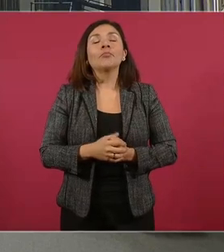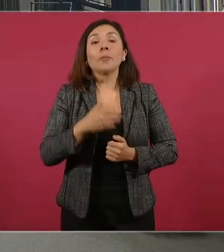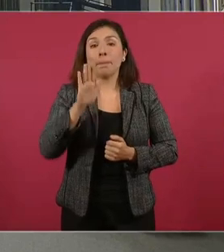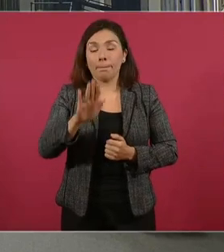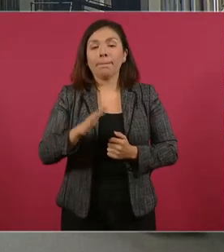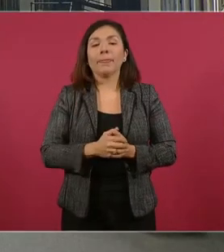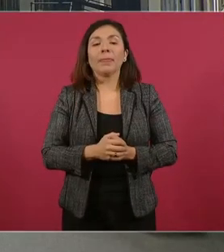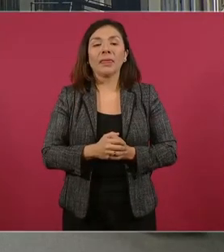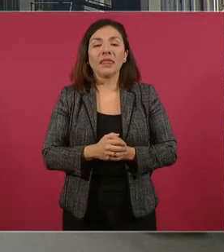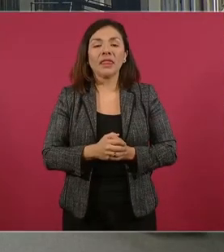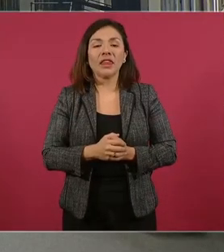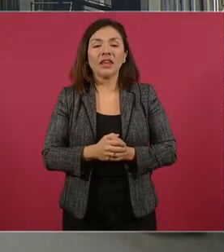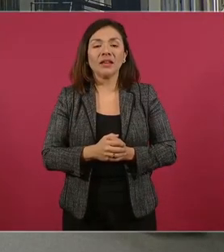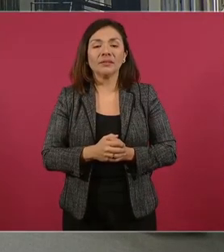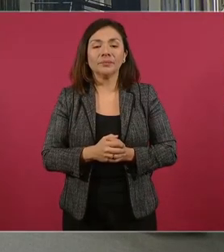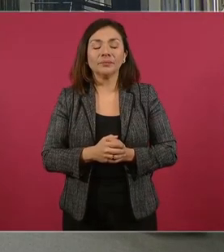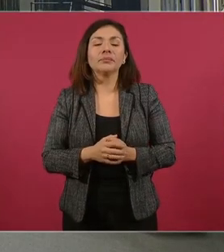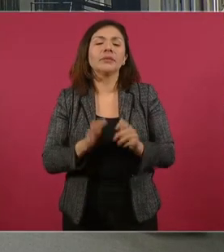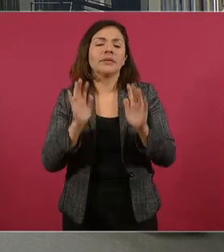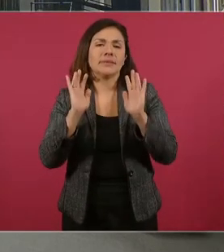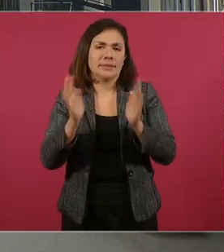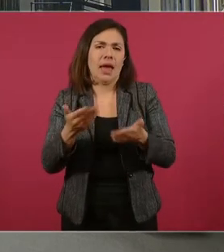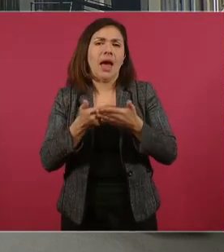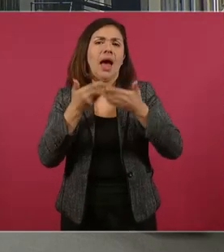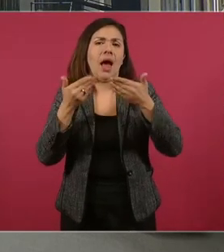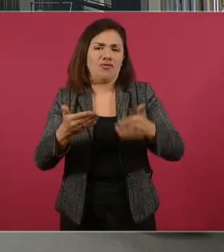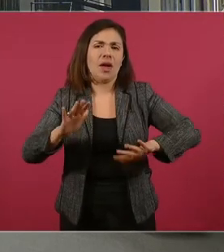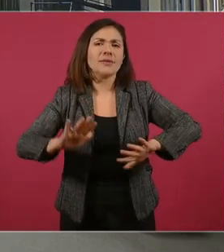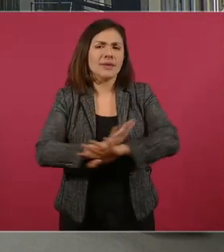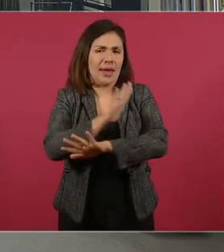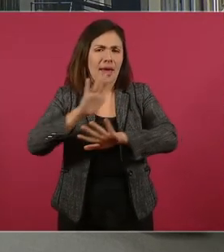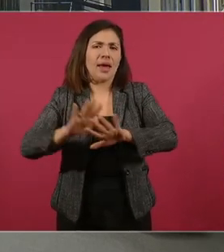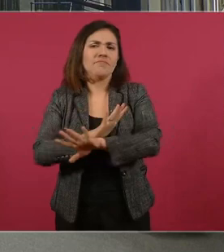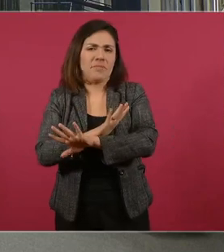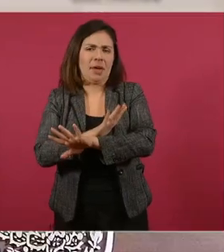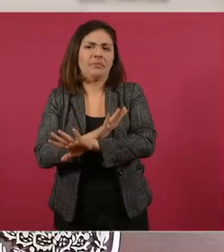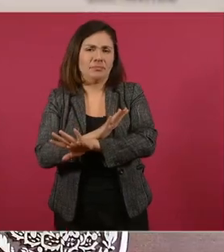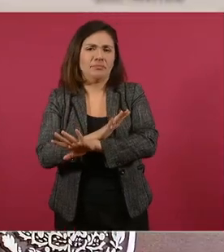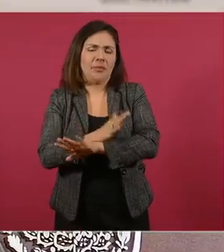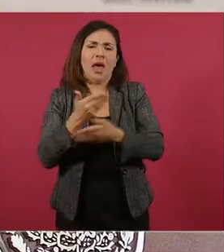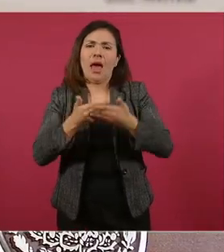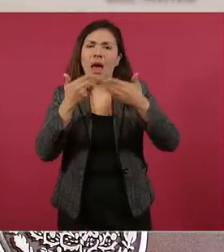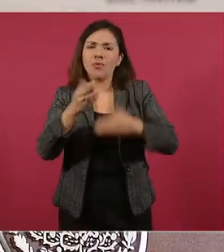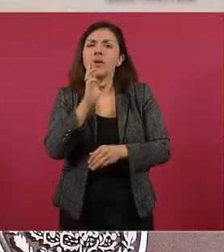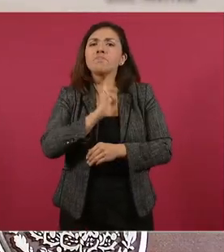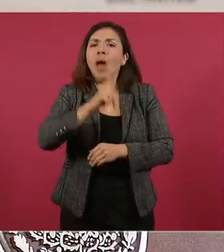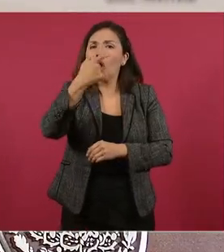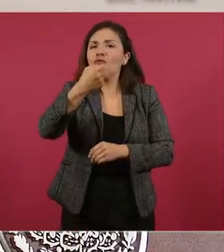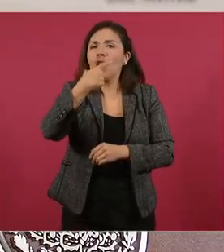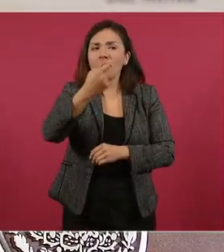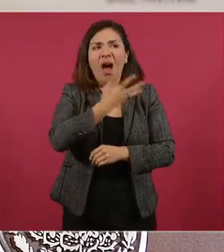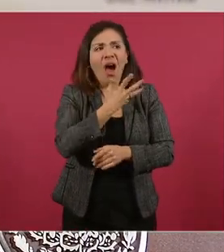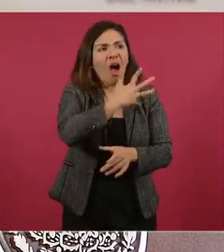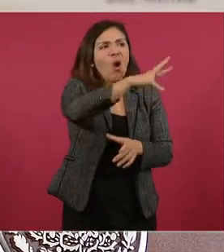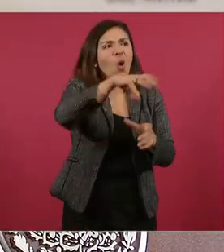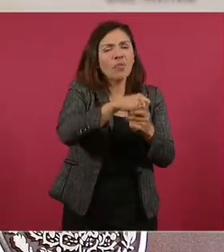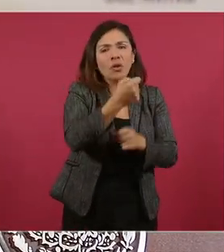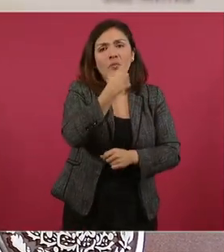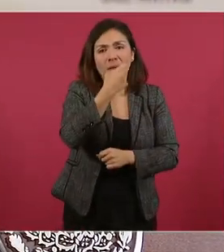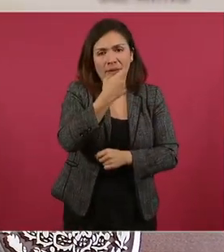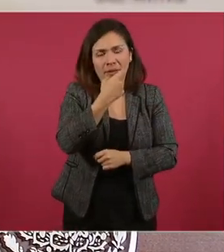Ya hemos mejorado mucho el sistema de abasto en las farmacias. Tenemos